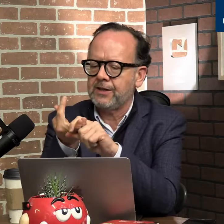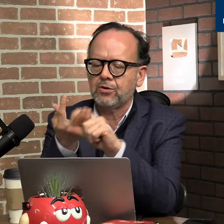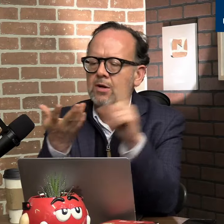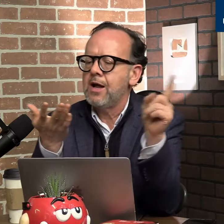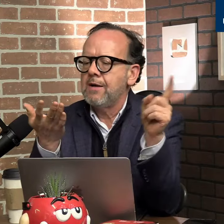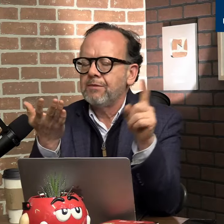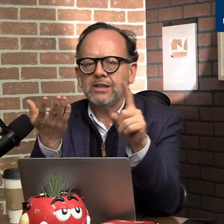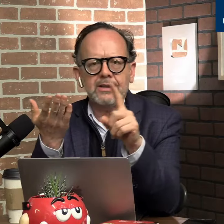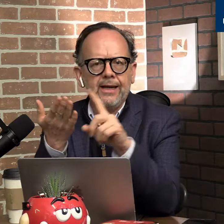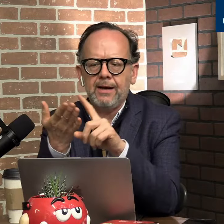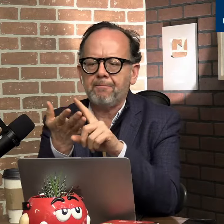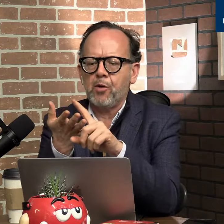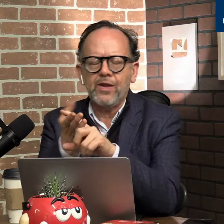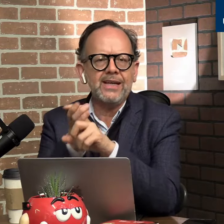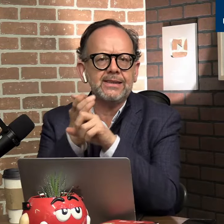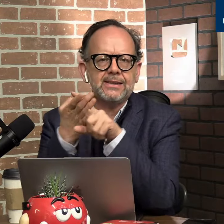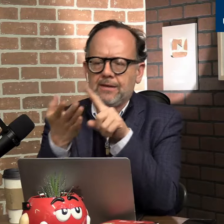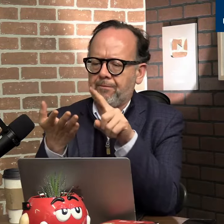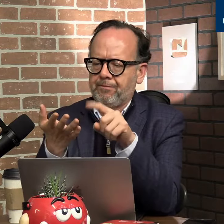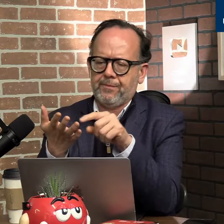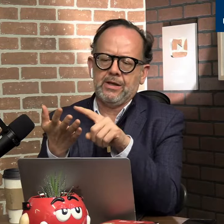allá adentro,